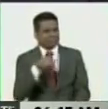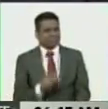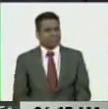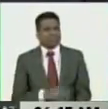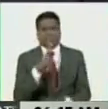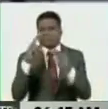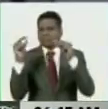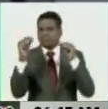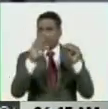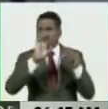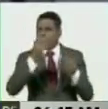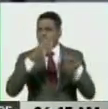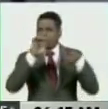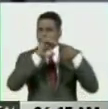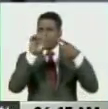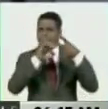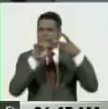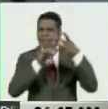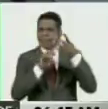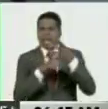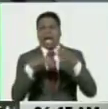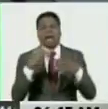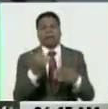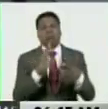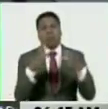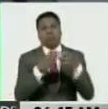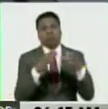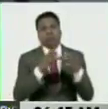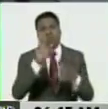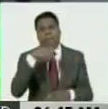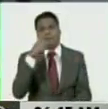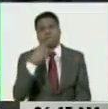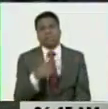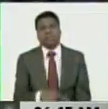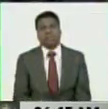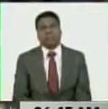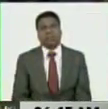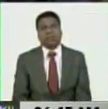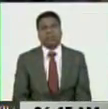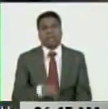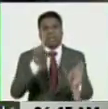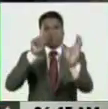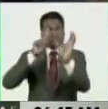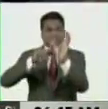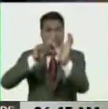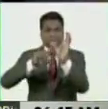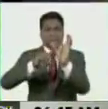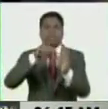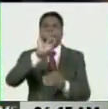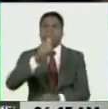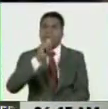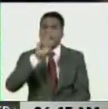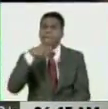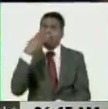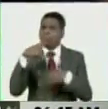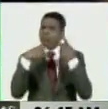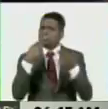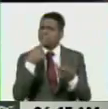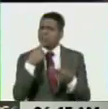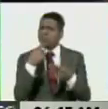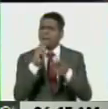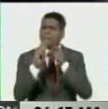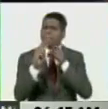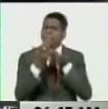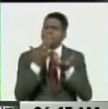de otros elementos. Algunos partidos como el Partido Comunista de Venezuela también han tenido críticas al proceso y nosotros vamos